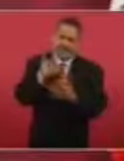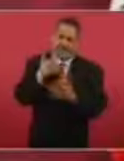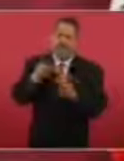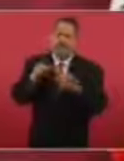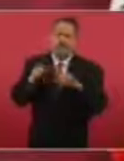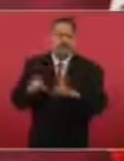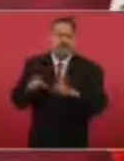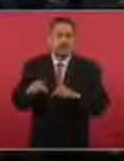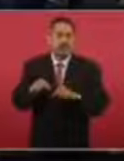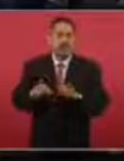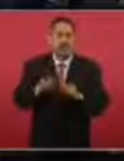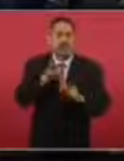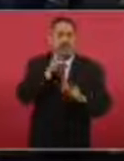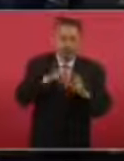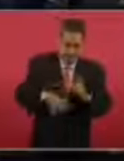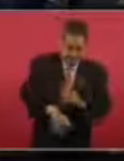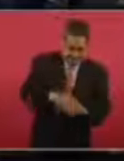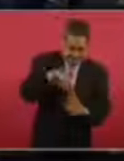el crudo